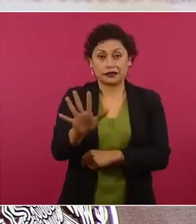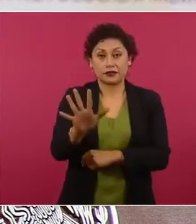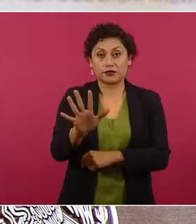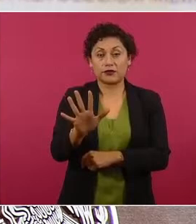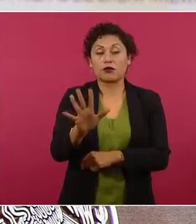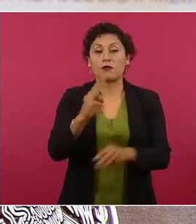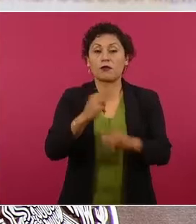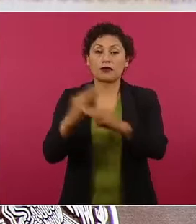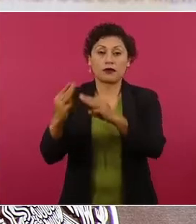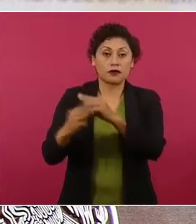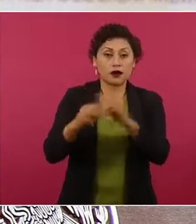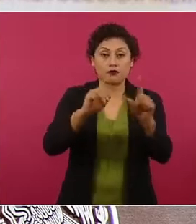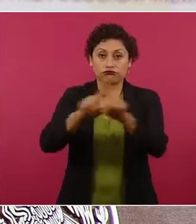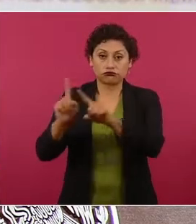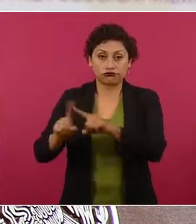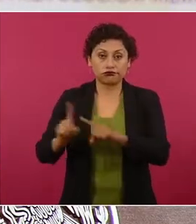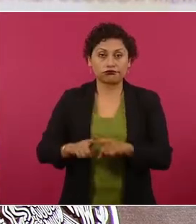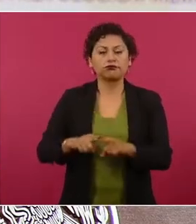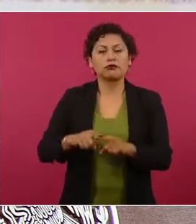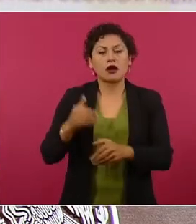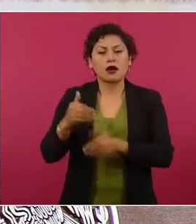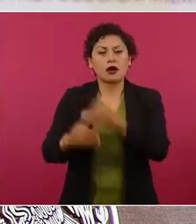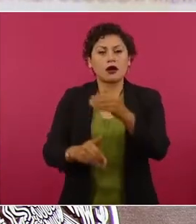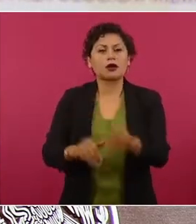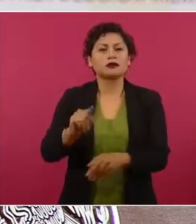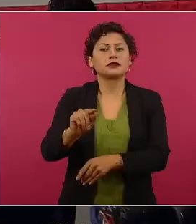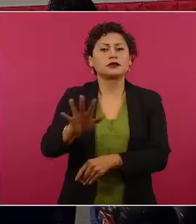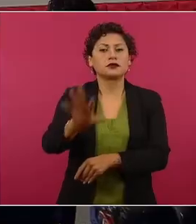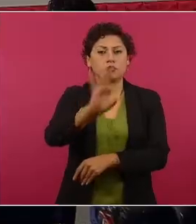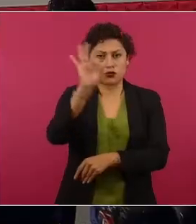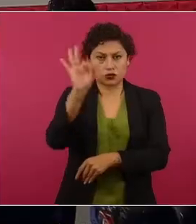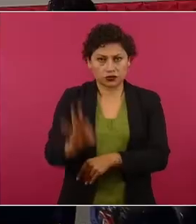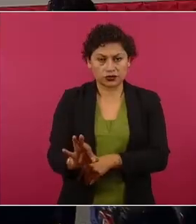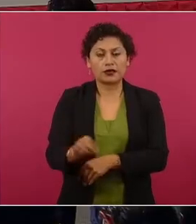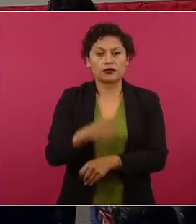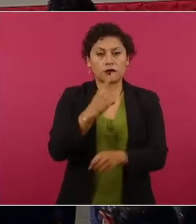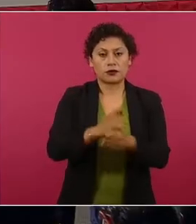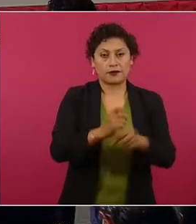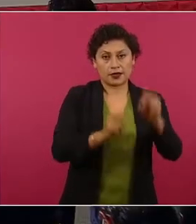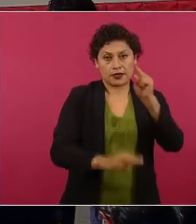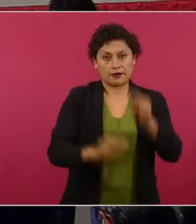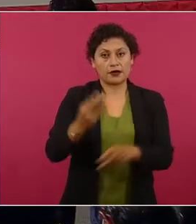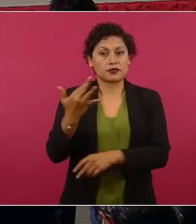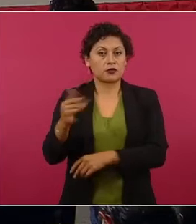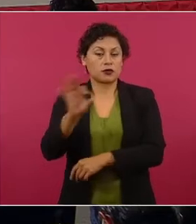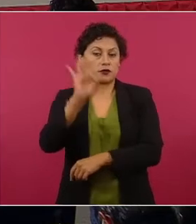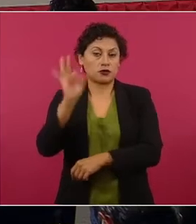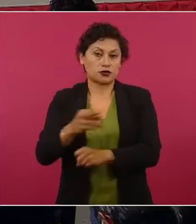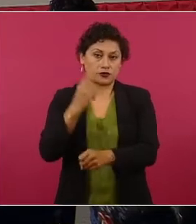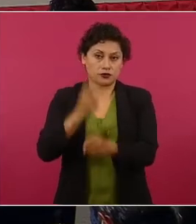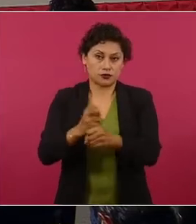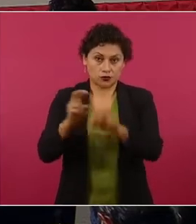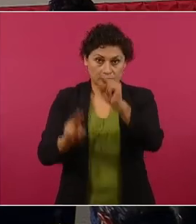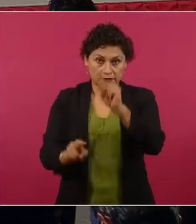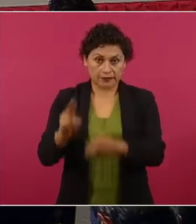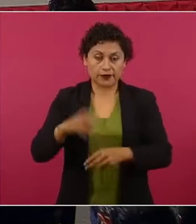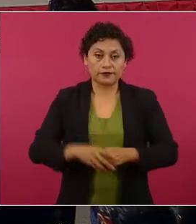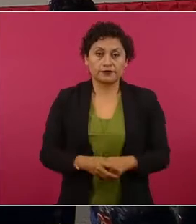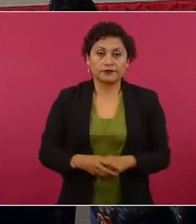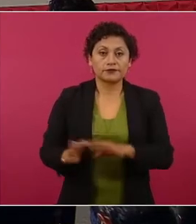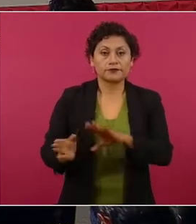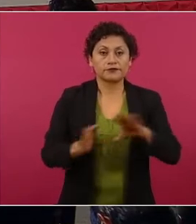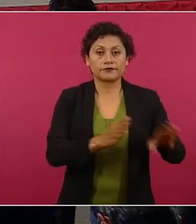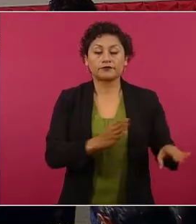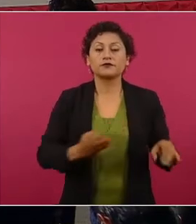de equipo con un avance del 75% en el primer nivel de atención y 50% en el segundo nivel. Y finalmente en el caso de